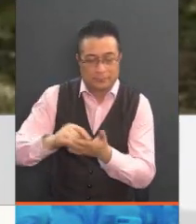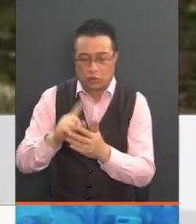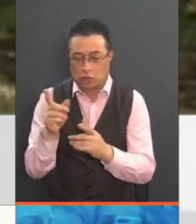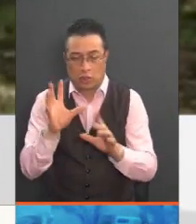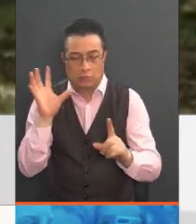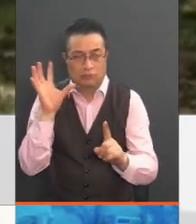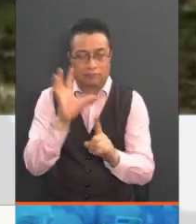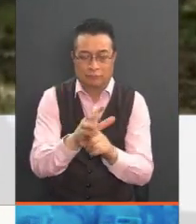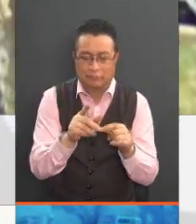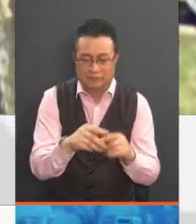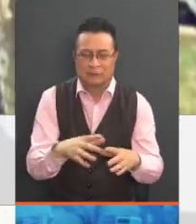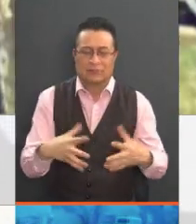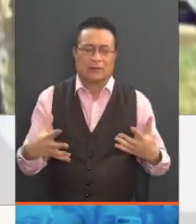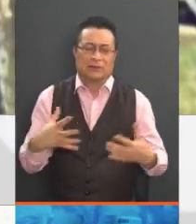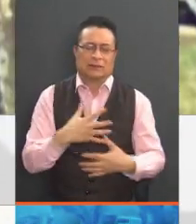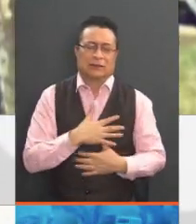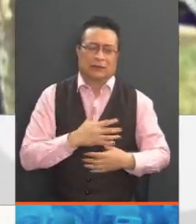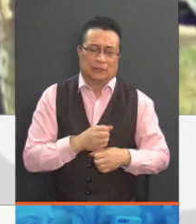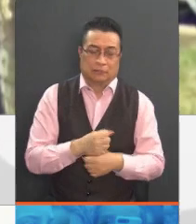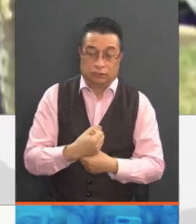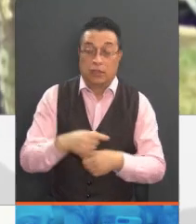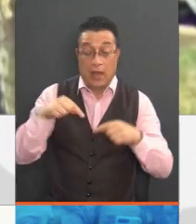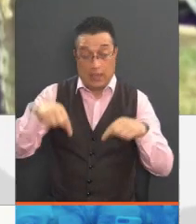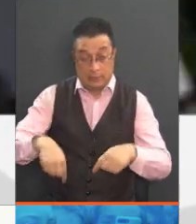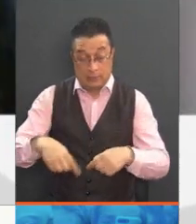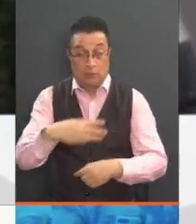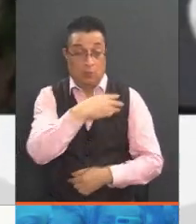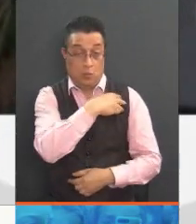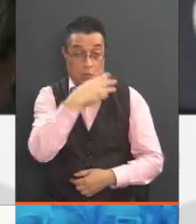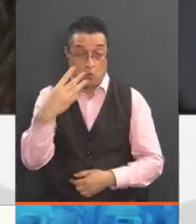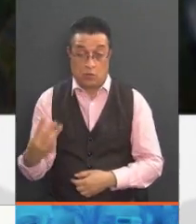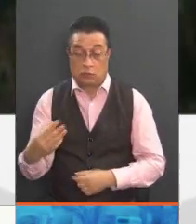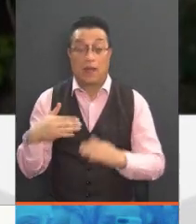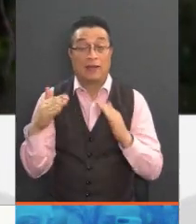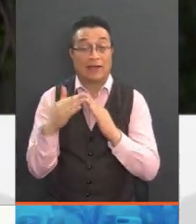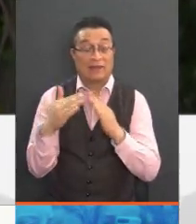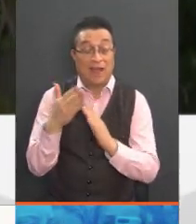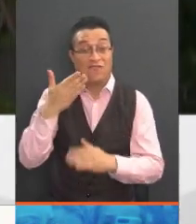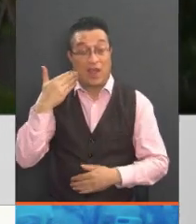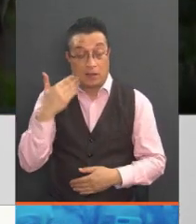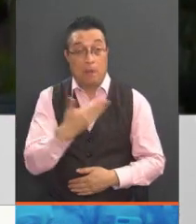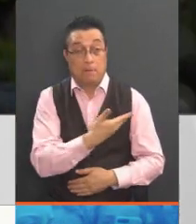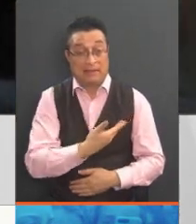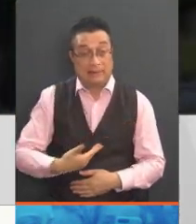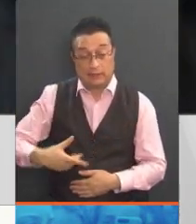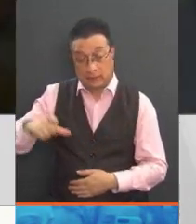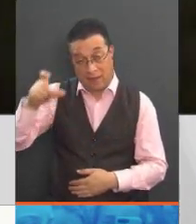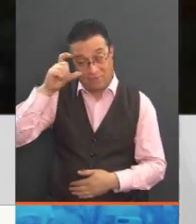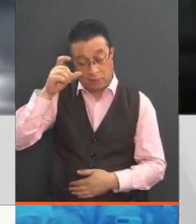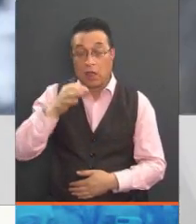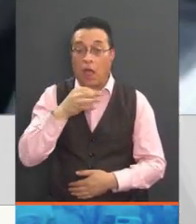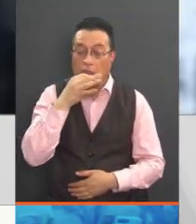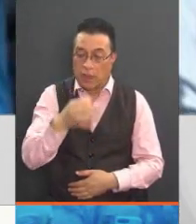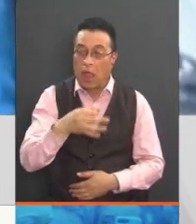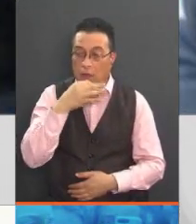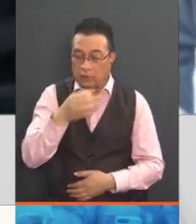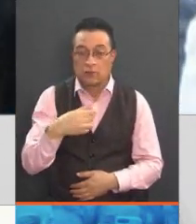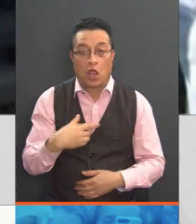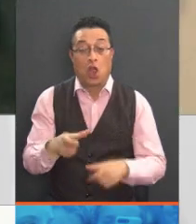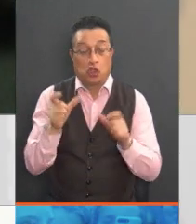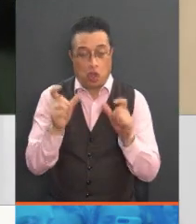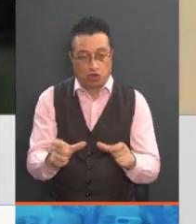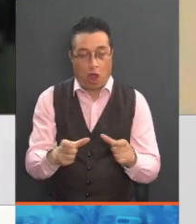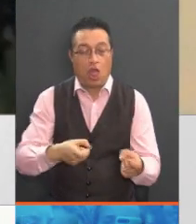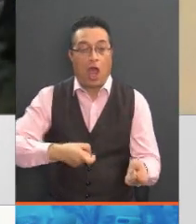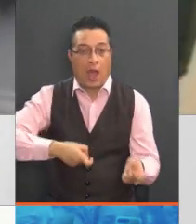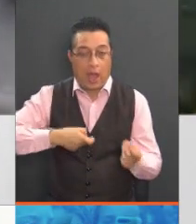reportando esta situación. Mientras aquí en Washington, en la Casa Blanca, el presidente Joe Biden sigue insistiendo en un control de armas